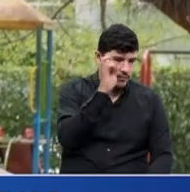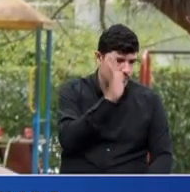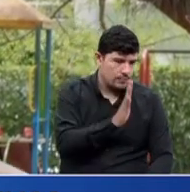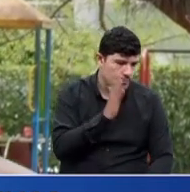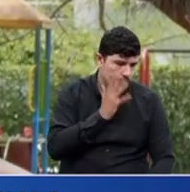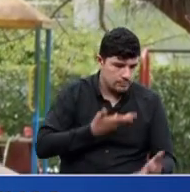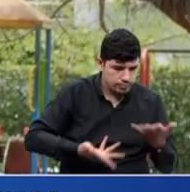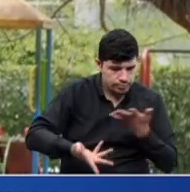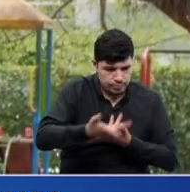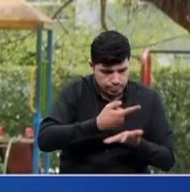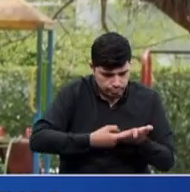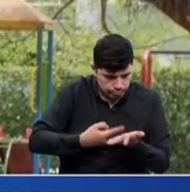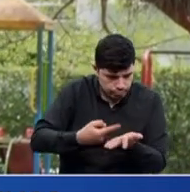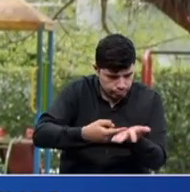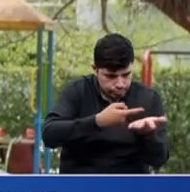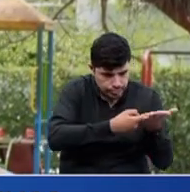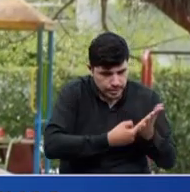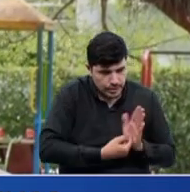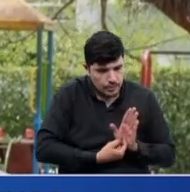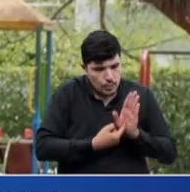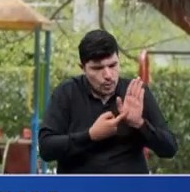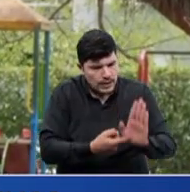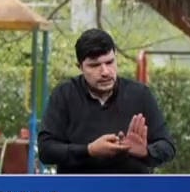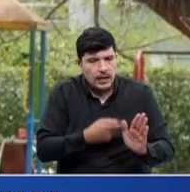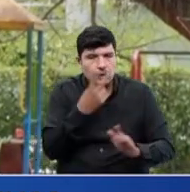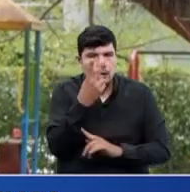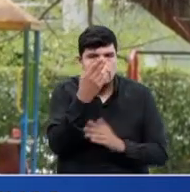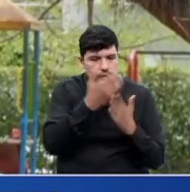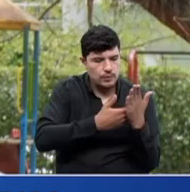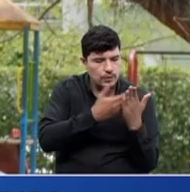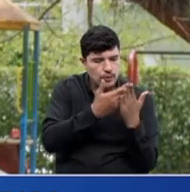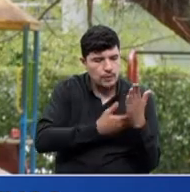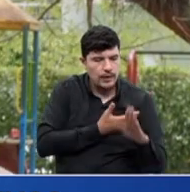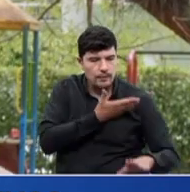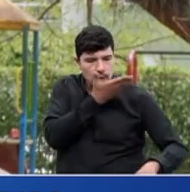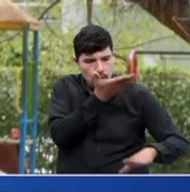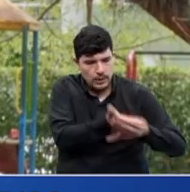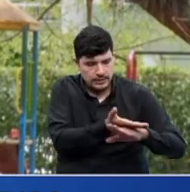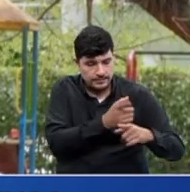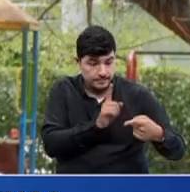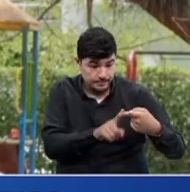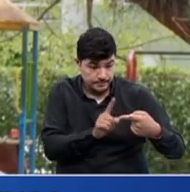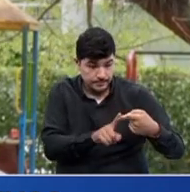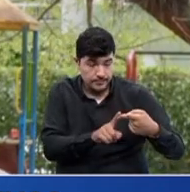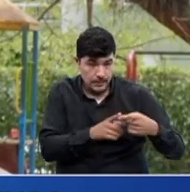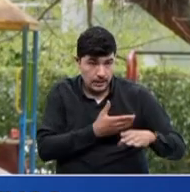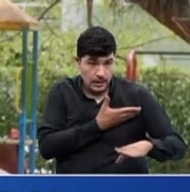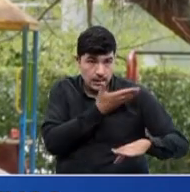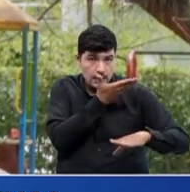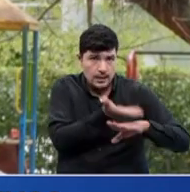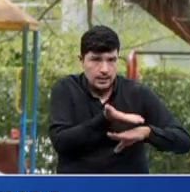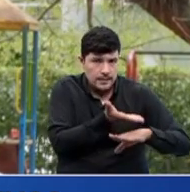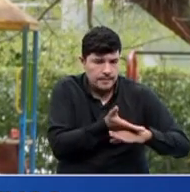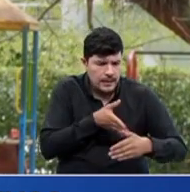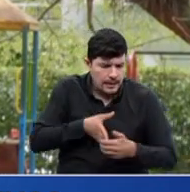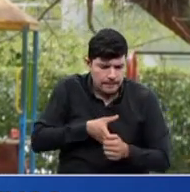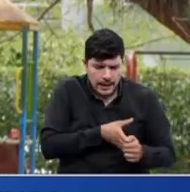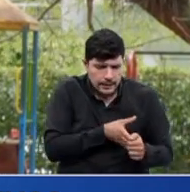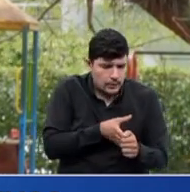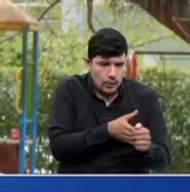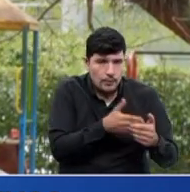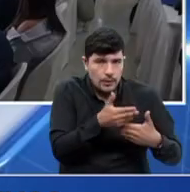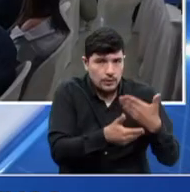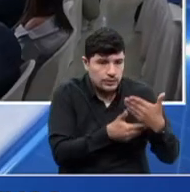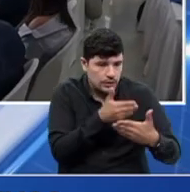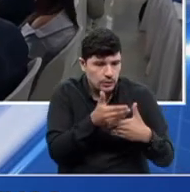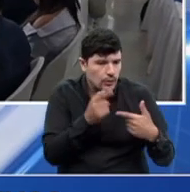en la presentación de dos documentos propuestas. Uno, un documento propuesto frente a la metodología de desarrollar en